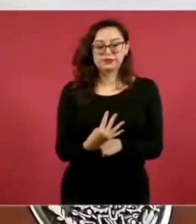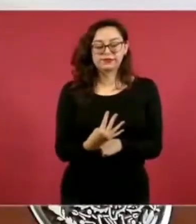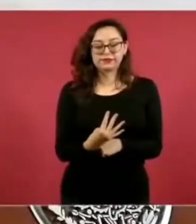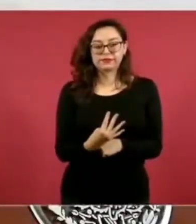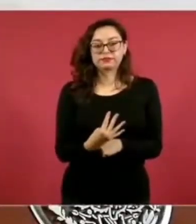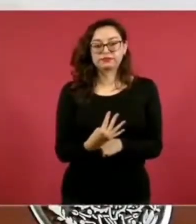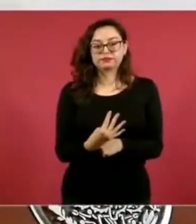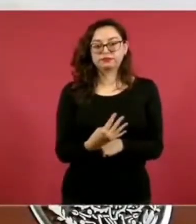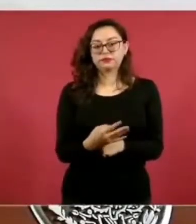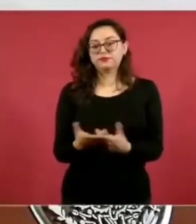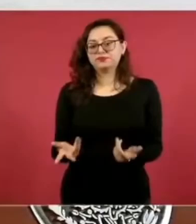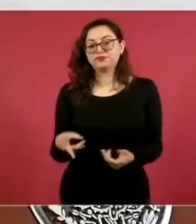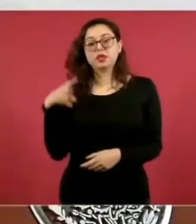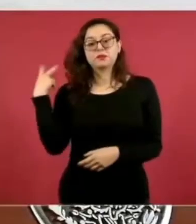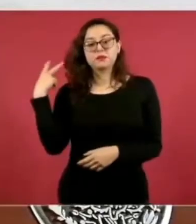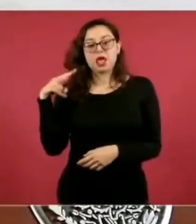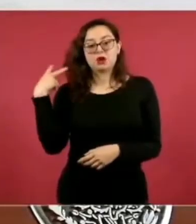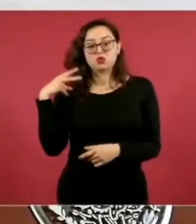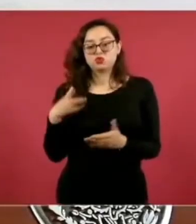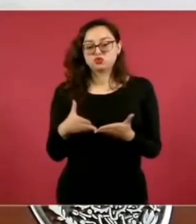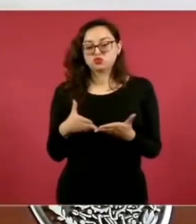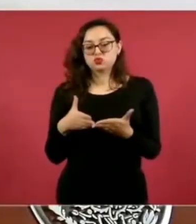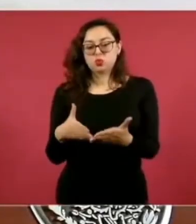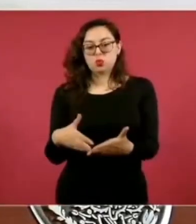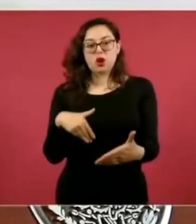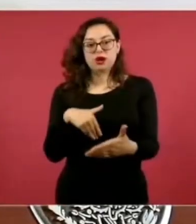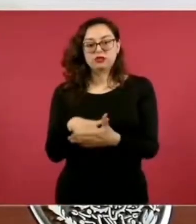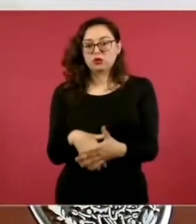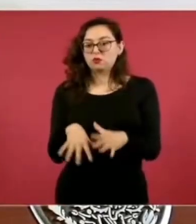tomaron el puerto de Veracruz. Tuvieron como